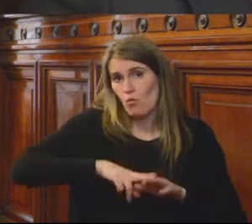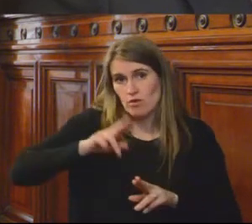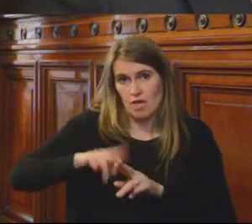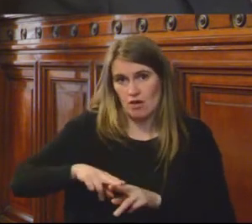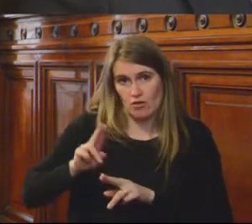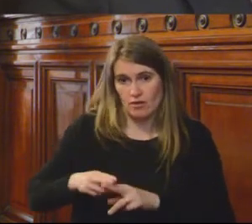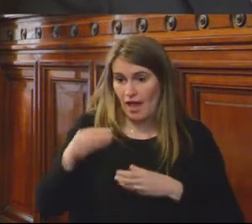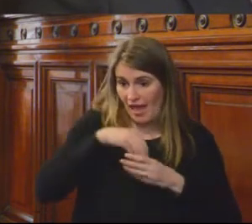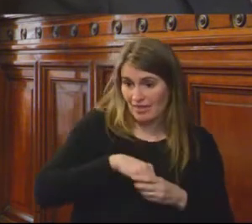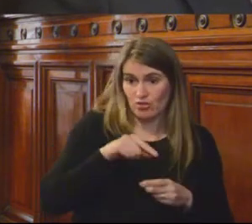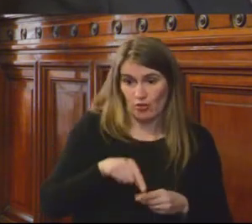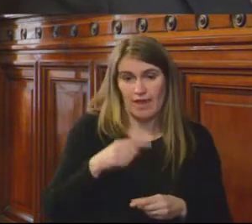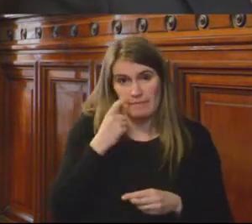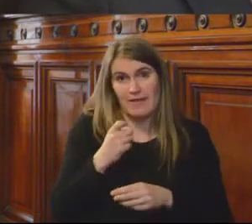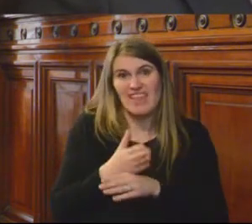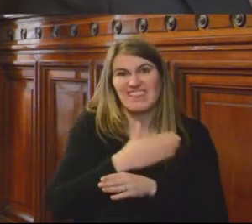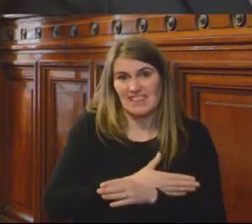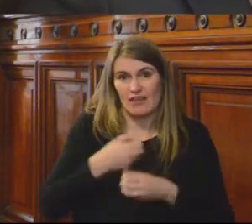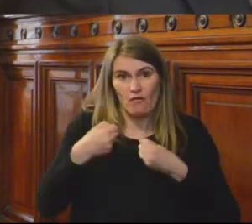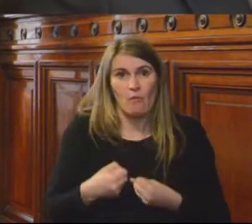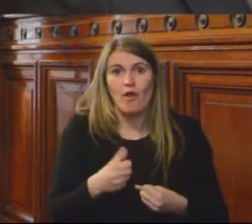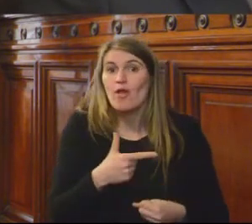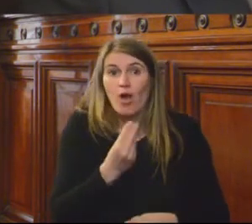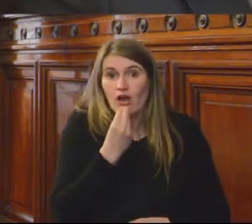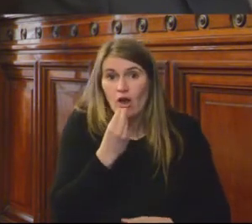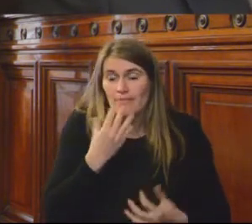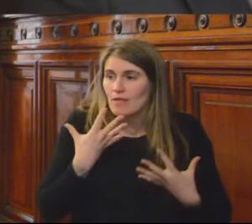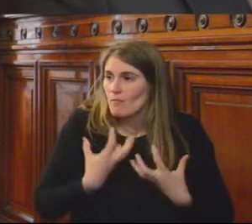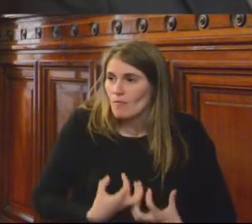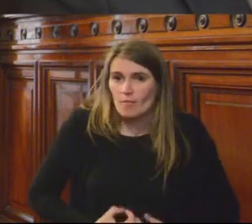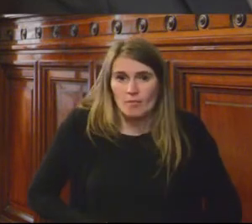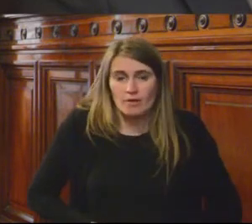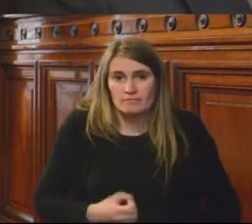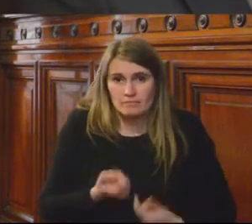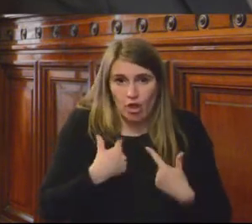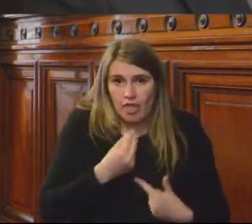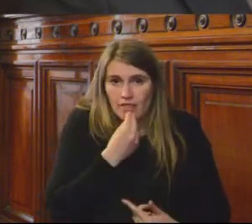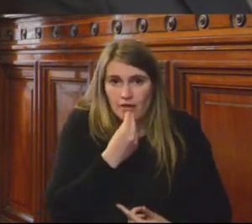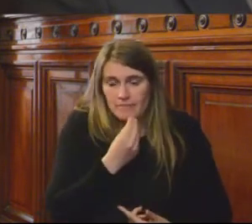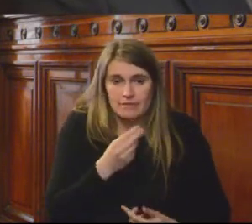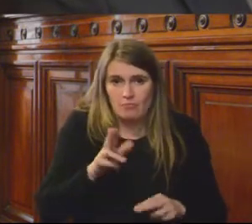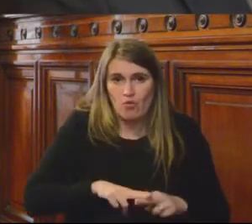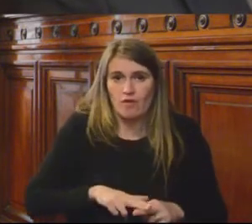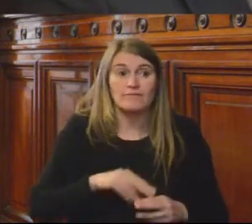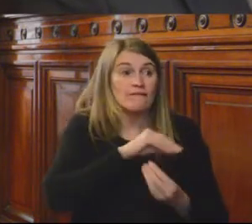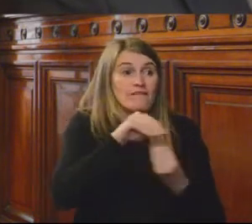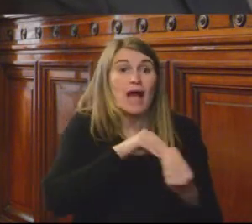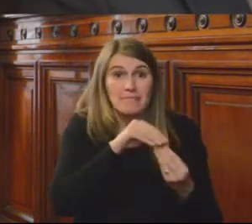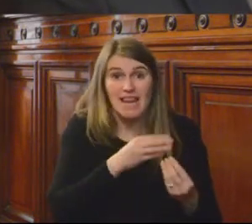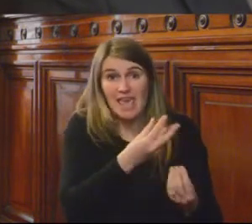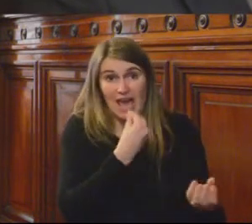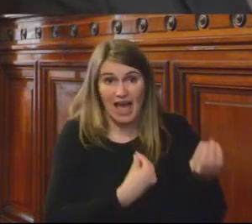estos centros de detención preventiva por falta de alimentación, porque no se les da comida. Si la familia no tiene comida para